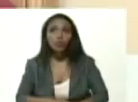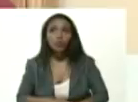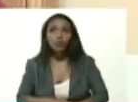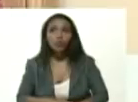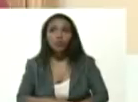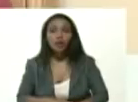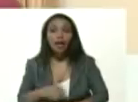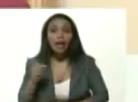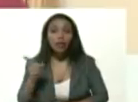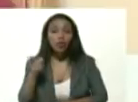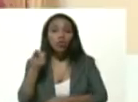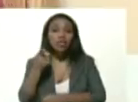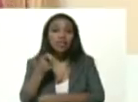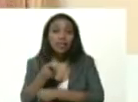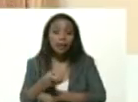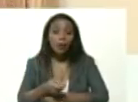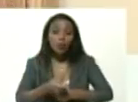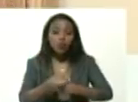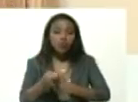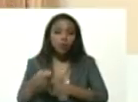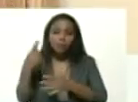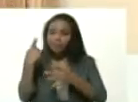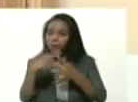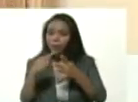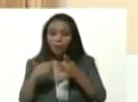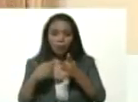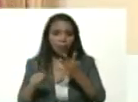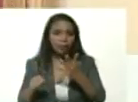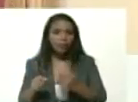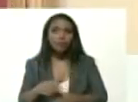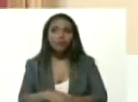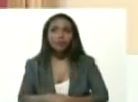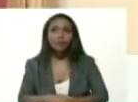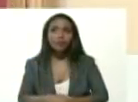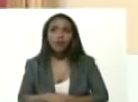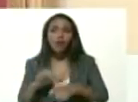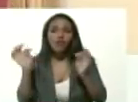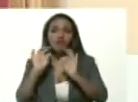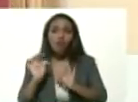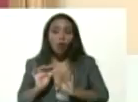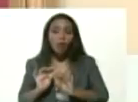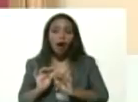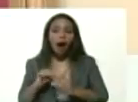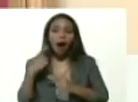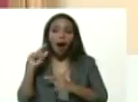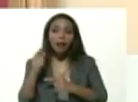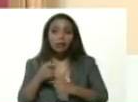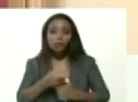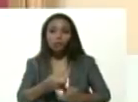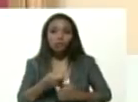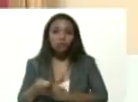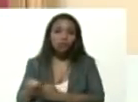Hay que limpiar, etcétera, etcétera. Medidas y medidas que hay que tomar